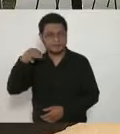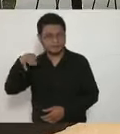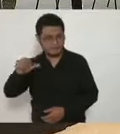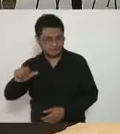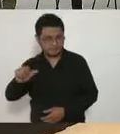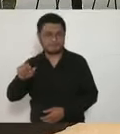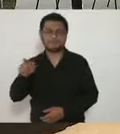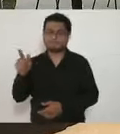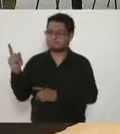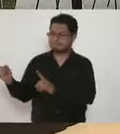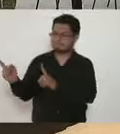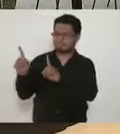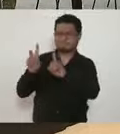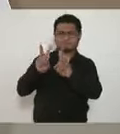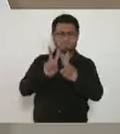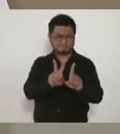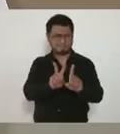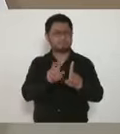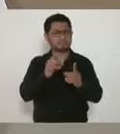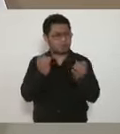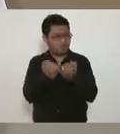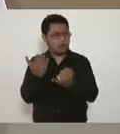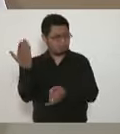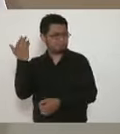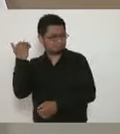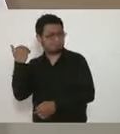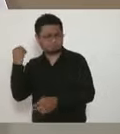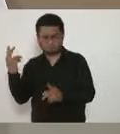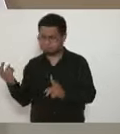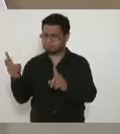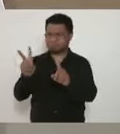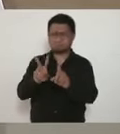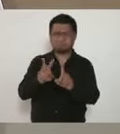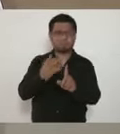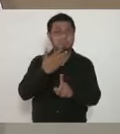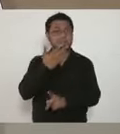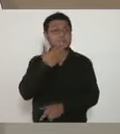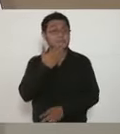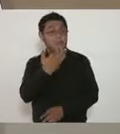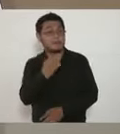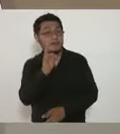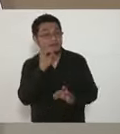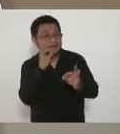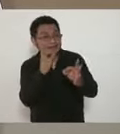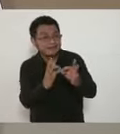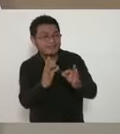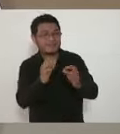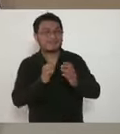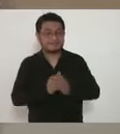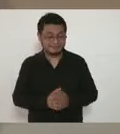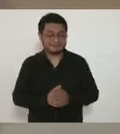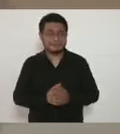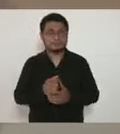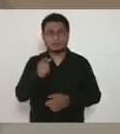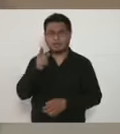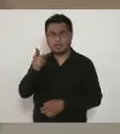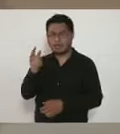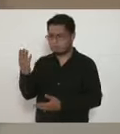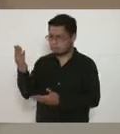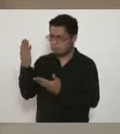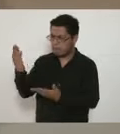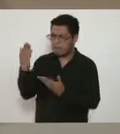nos acompaña como la vez pasada. Qué bien que ya se están atendiendo sus peticiones,